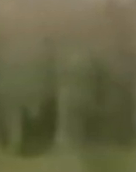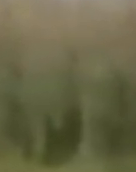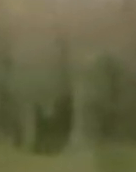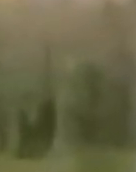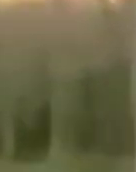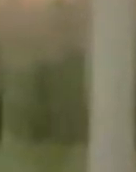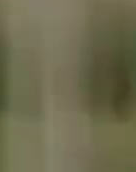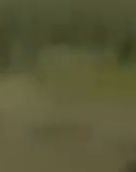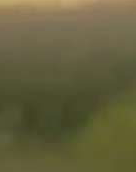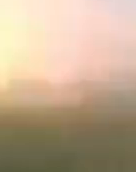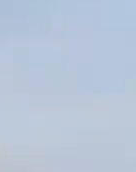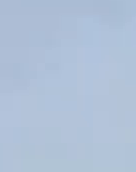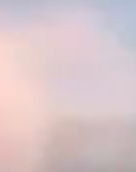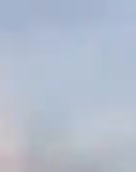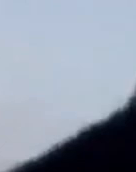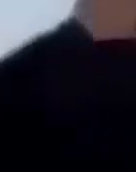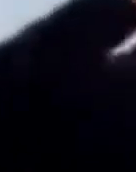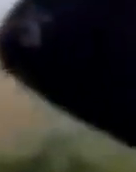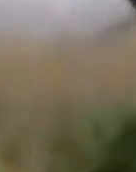Iba a ir yo al.